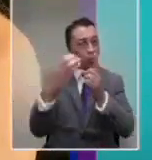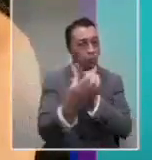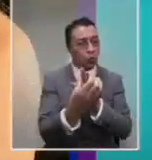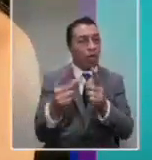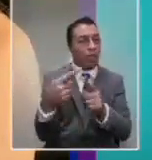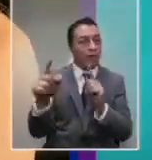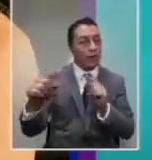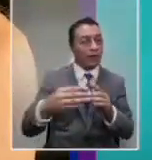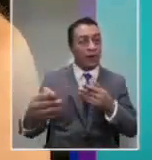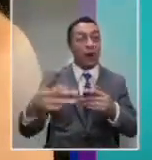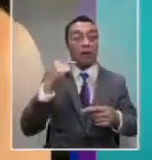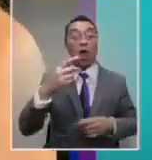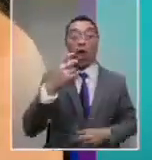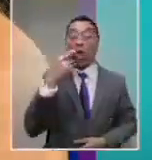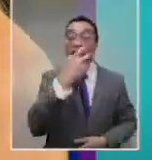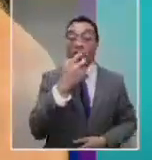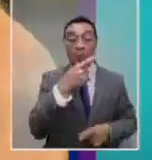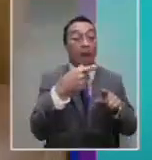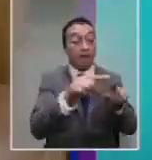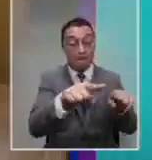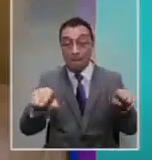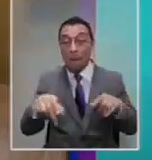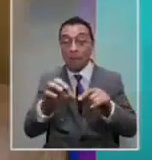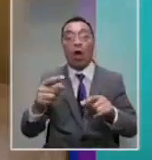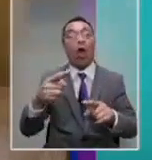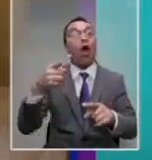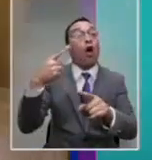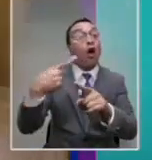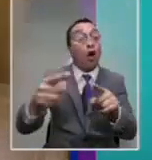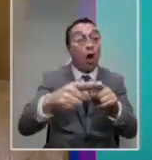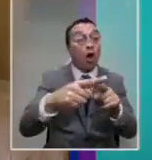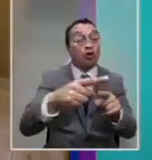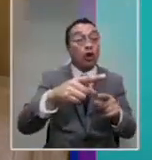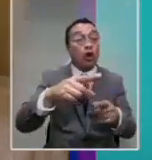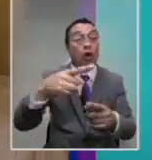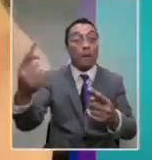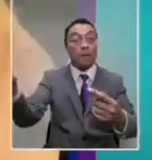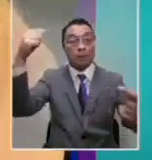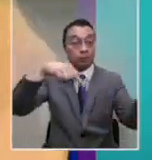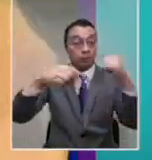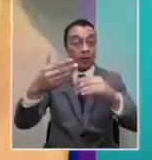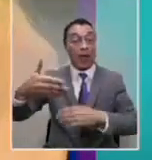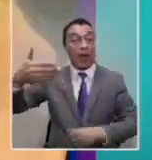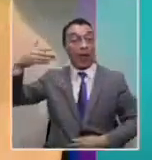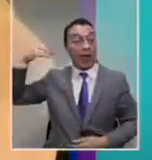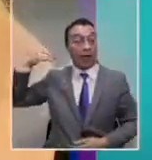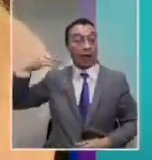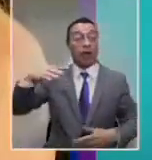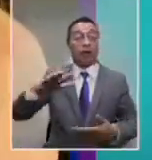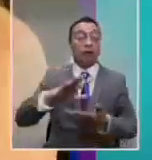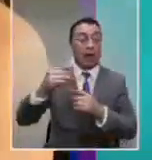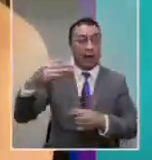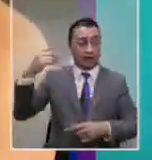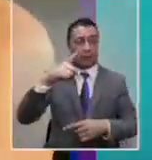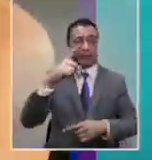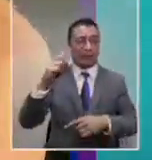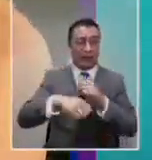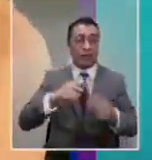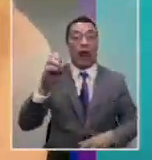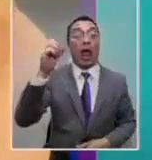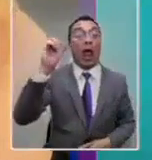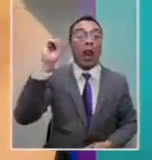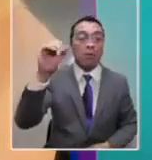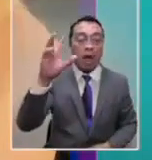cultural, pero en general hablan el mismo idioma, ¿no? A diferencia de otros migrantes que llegaron años atrás, hasta siglos